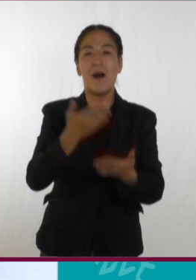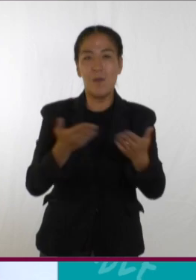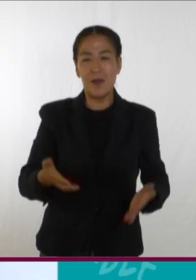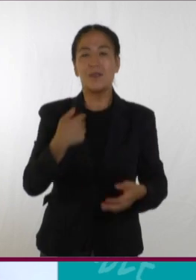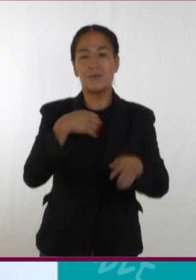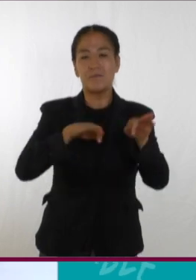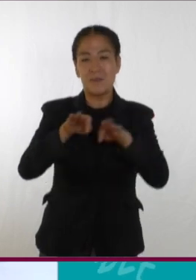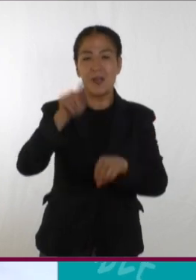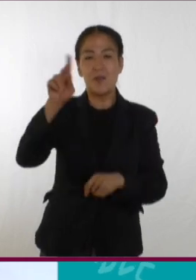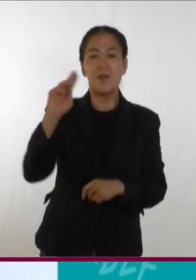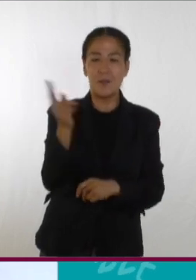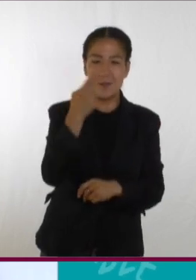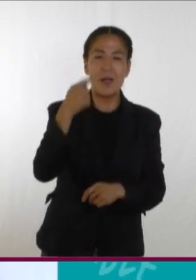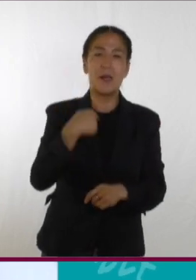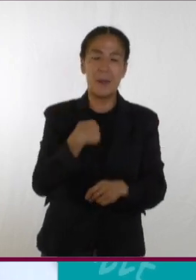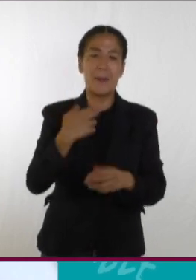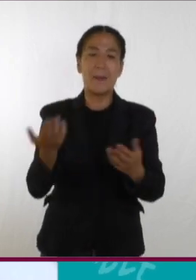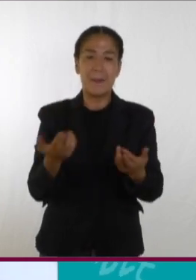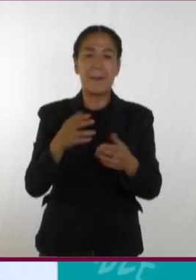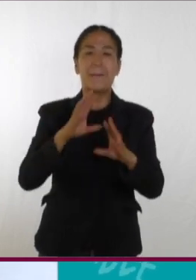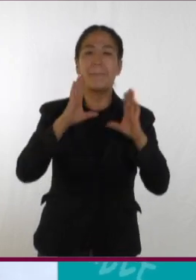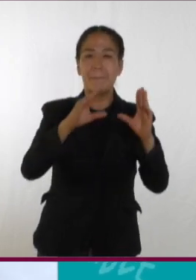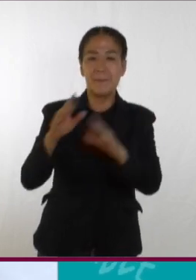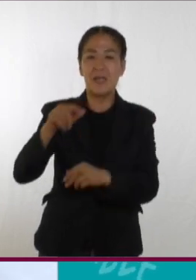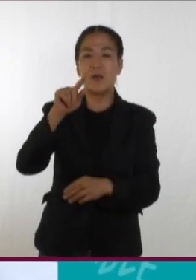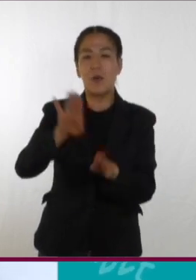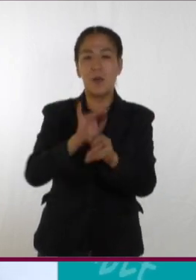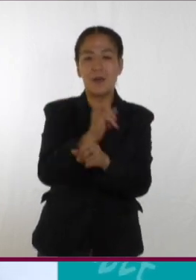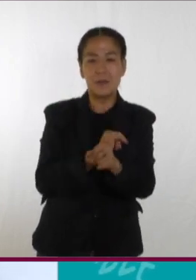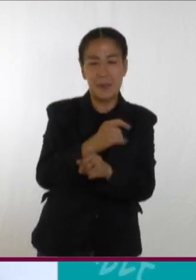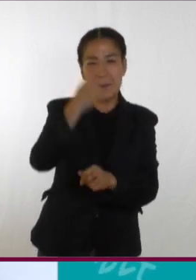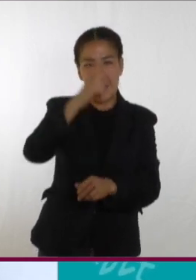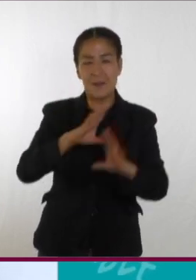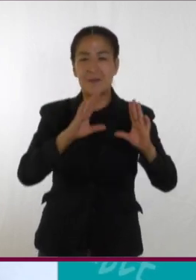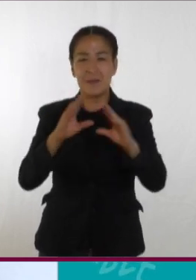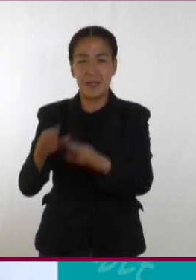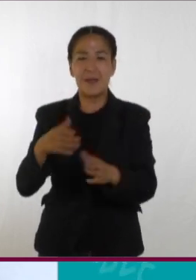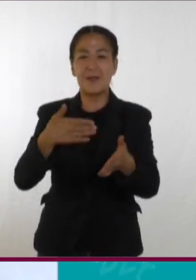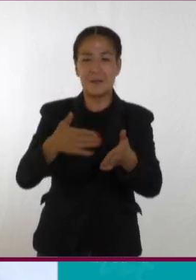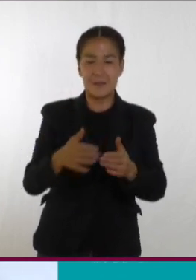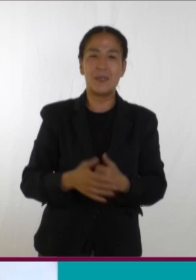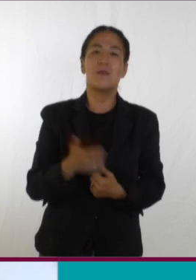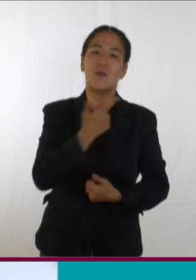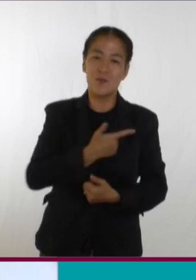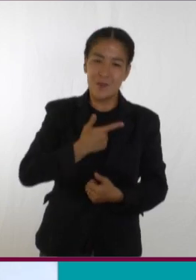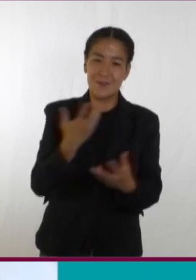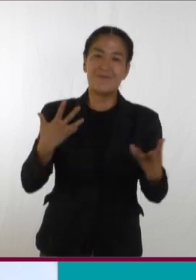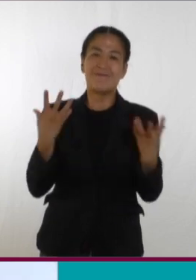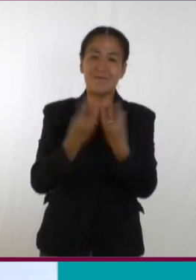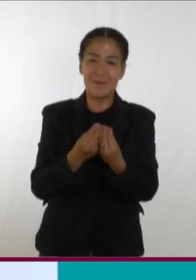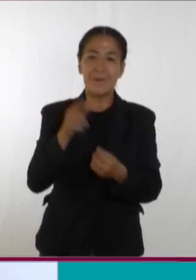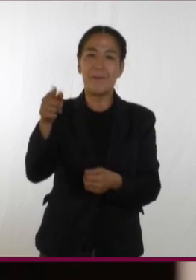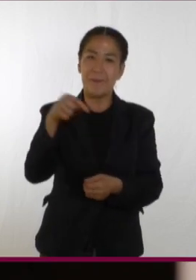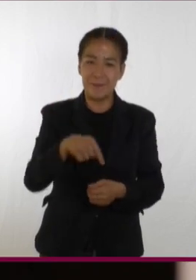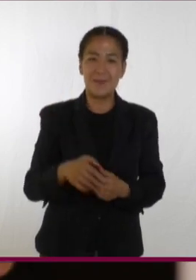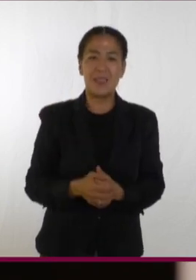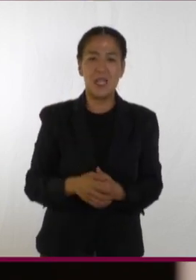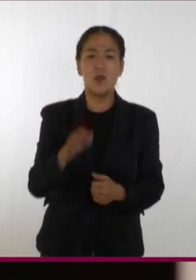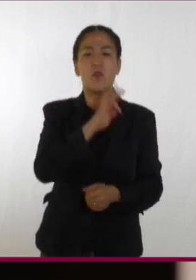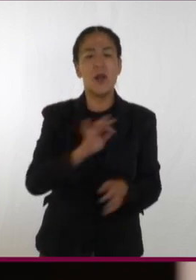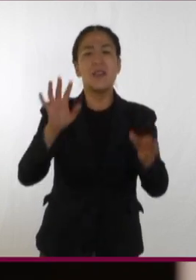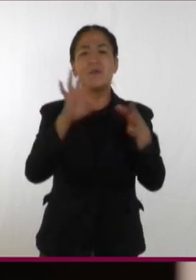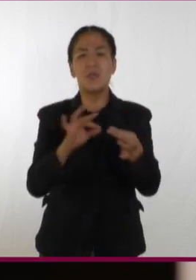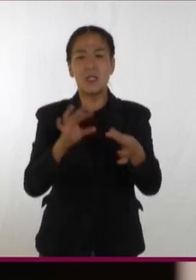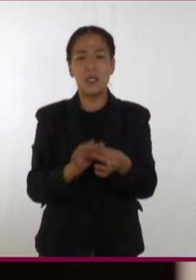licenciado en gastronomía y actualmente colaboro en la Universidad del Claustro de Sor Juana en el Centro de Investigación y Capacitación en Gastronomía. Es un gusto